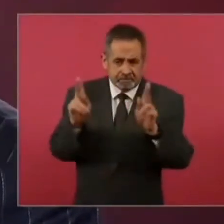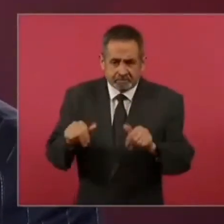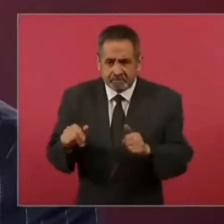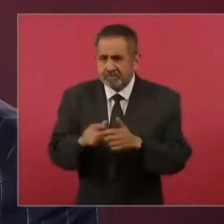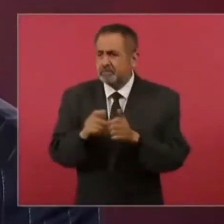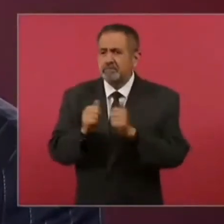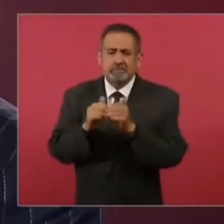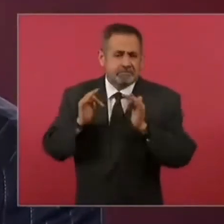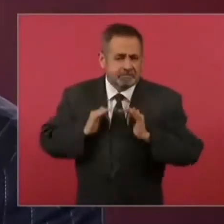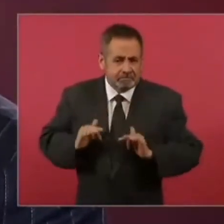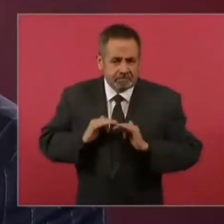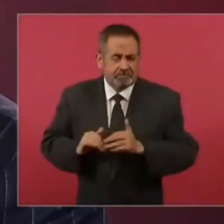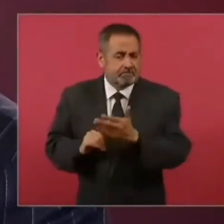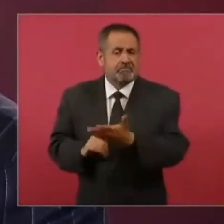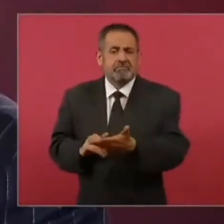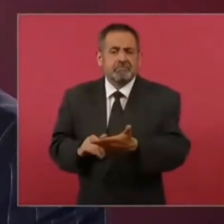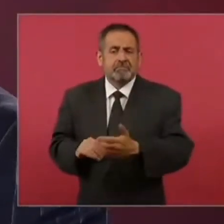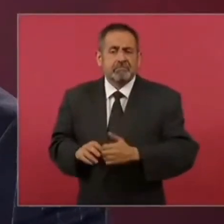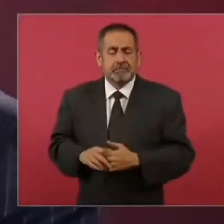la tranquilidad.